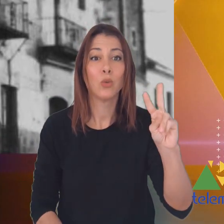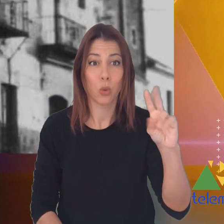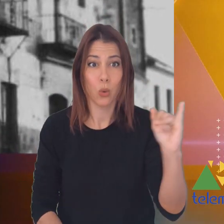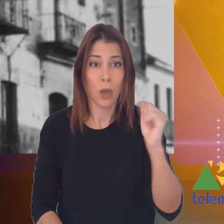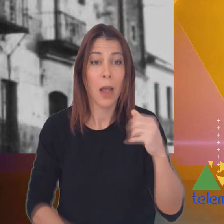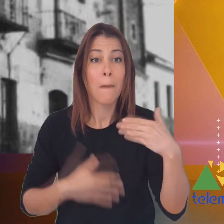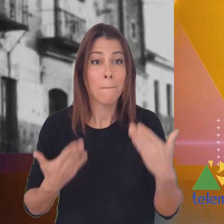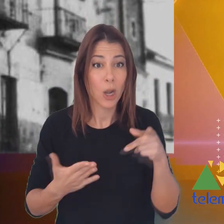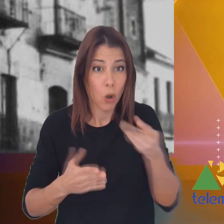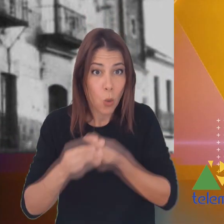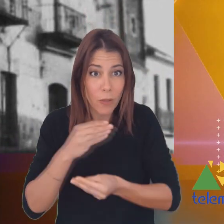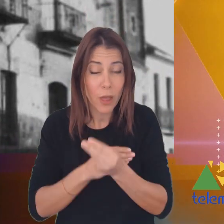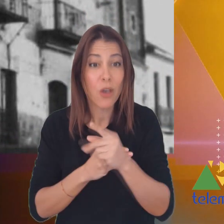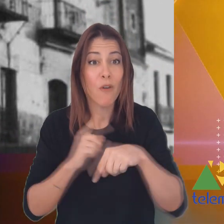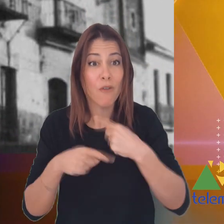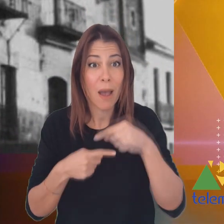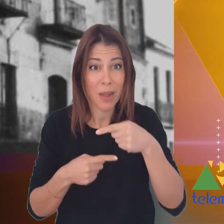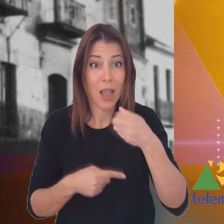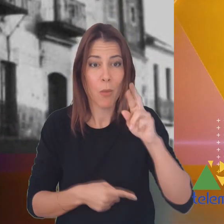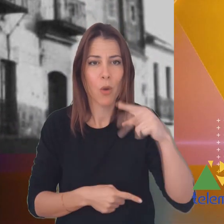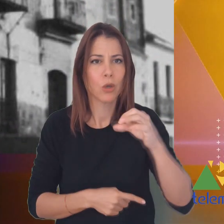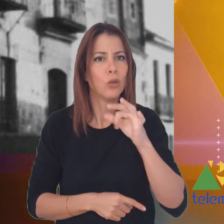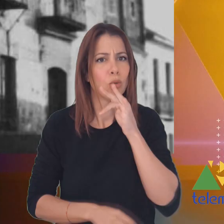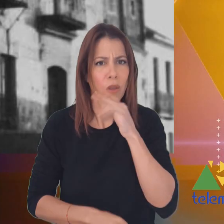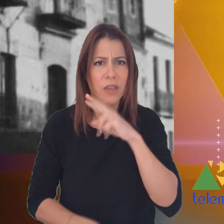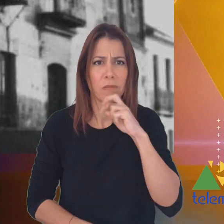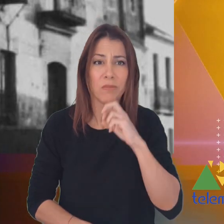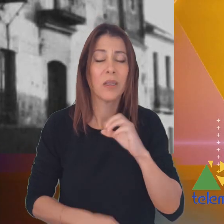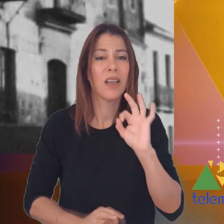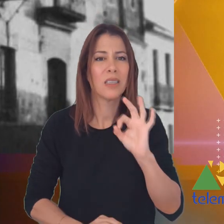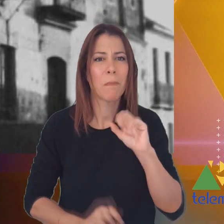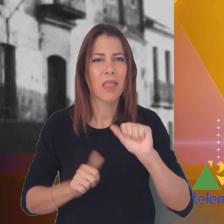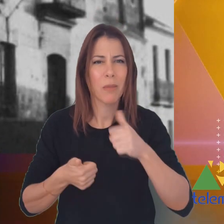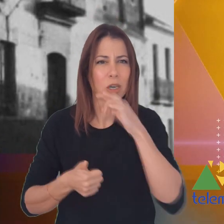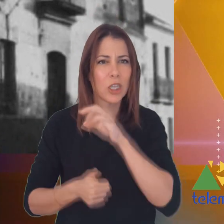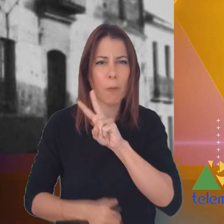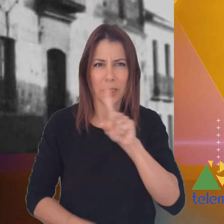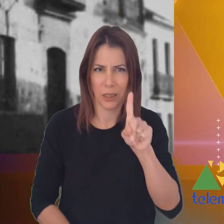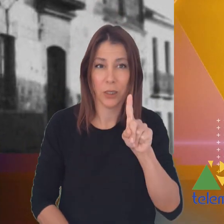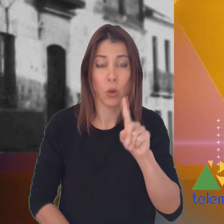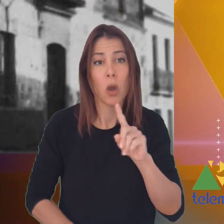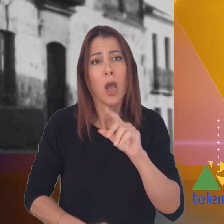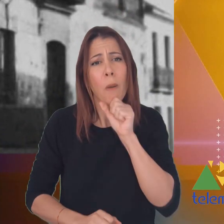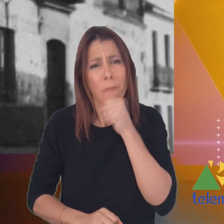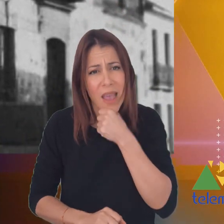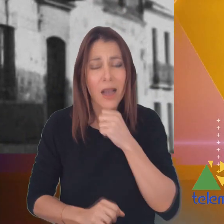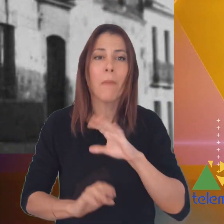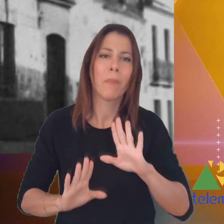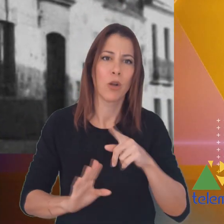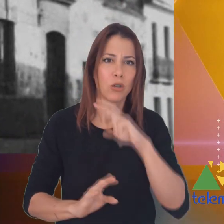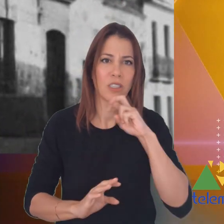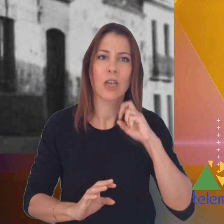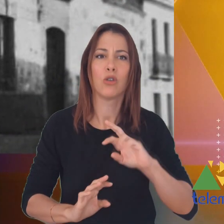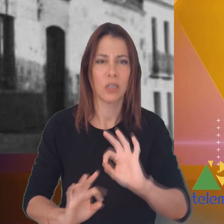nació Javier de Burgos se conservaba todavía a principios del siglo XXI, ¿eh? Se conservaba en ruinas, pero se conservaba.